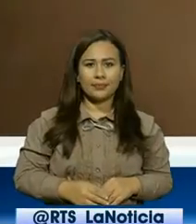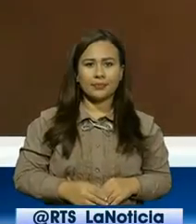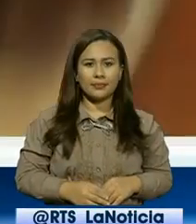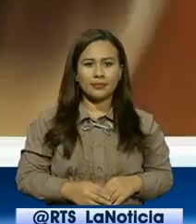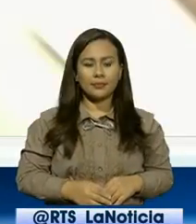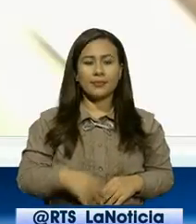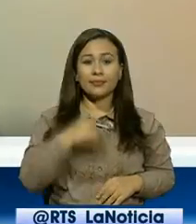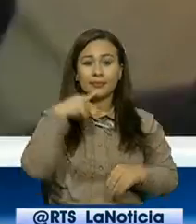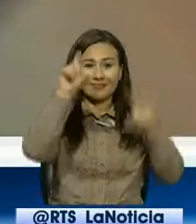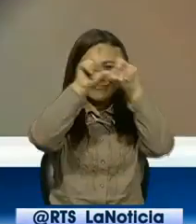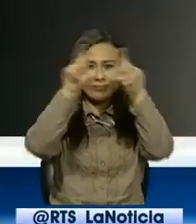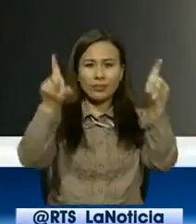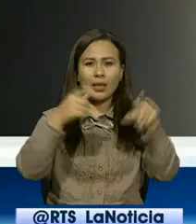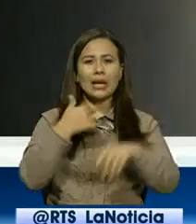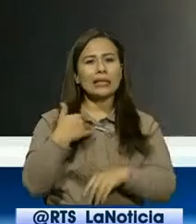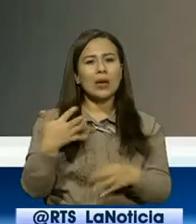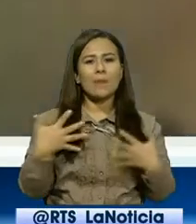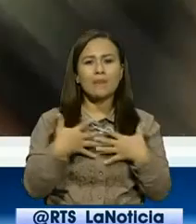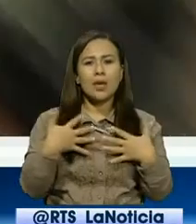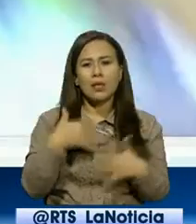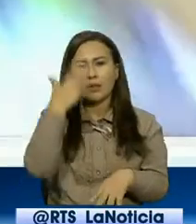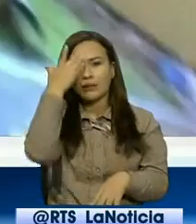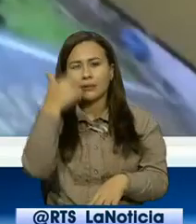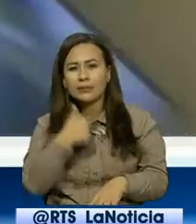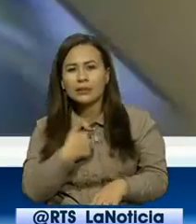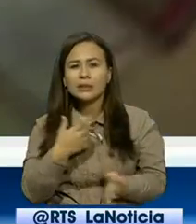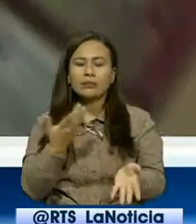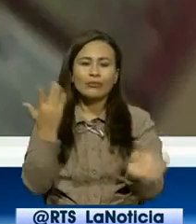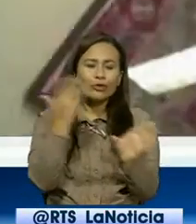Si no sé, esto te va a perseguir la fiscalía.